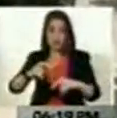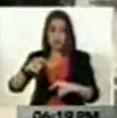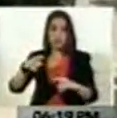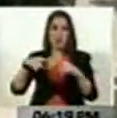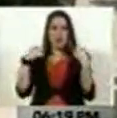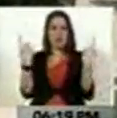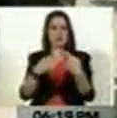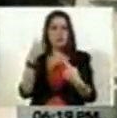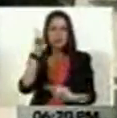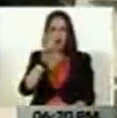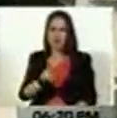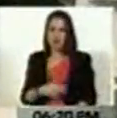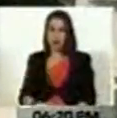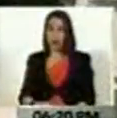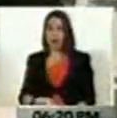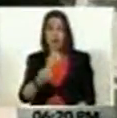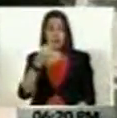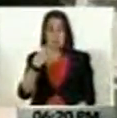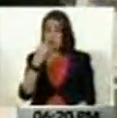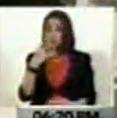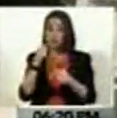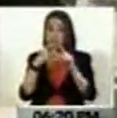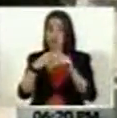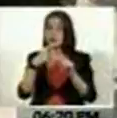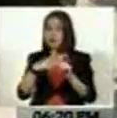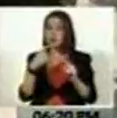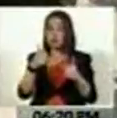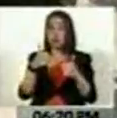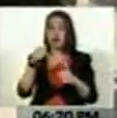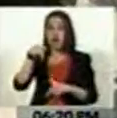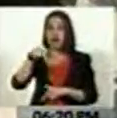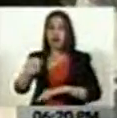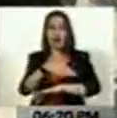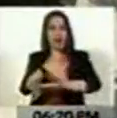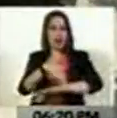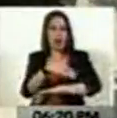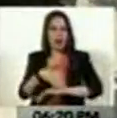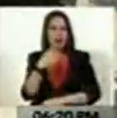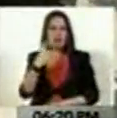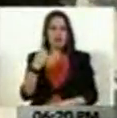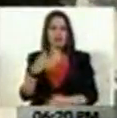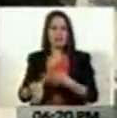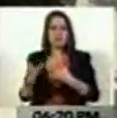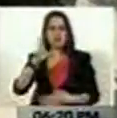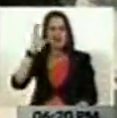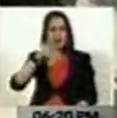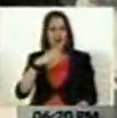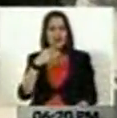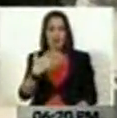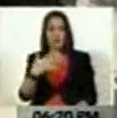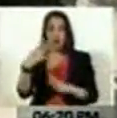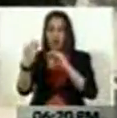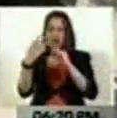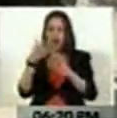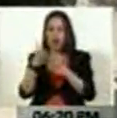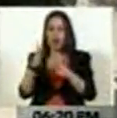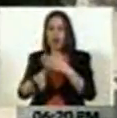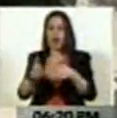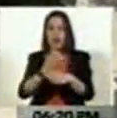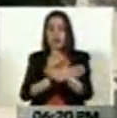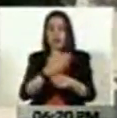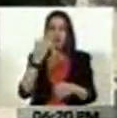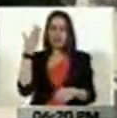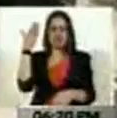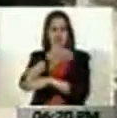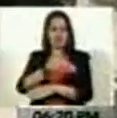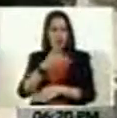mira, estos despliegues han tenido un resultado muy positivo, sobre todo en Caracas. Comentaba hace un rato hablando contigo que, por ejemplo, uno de los homicidios más